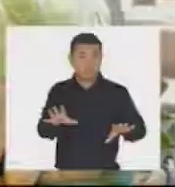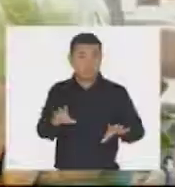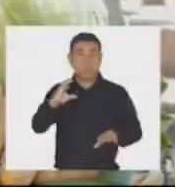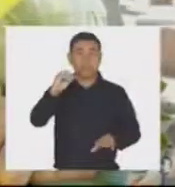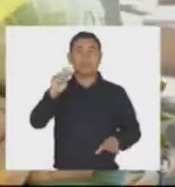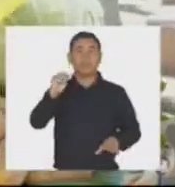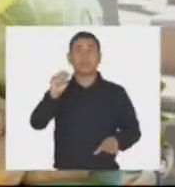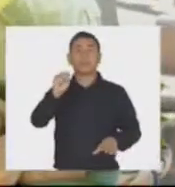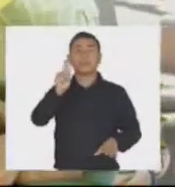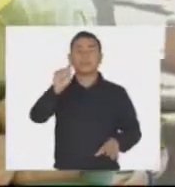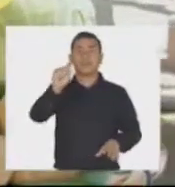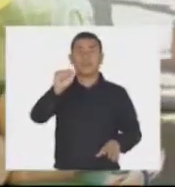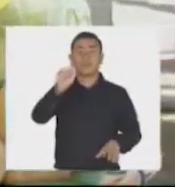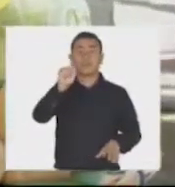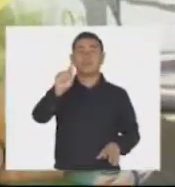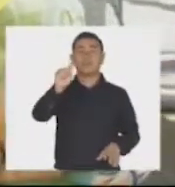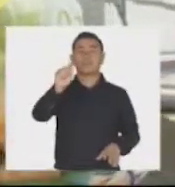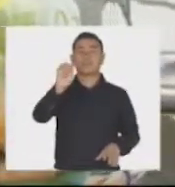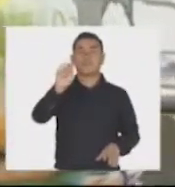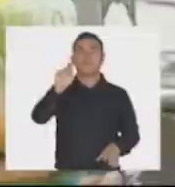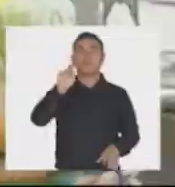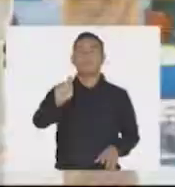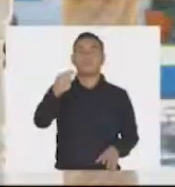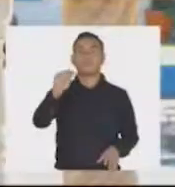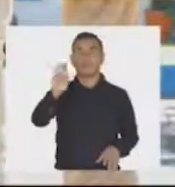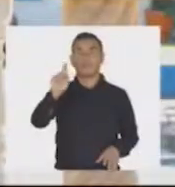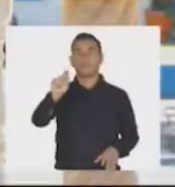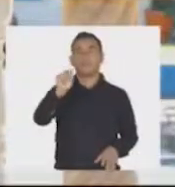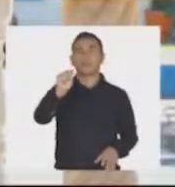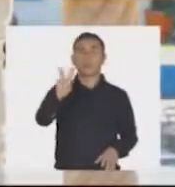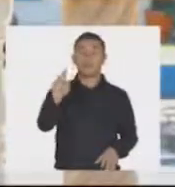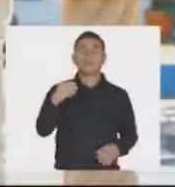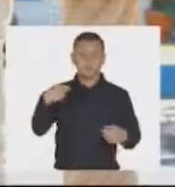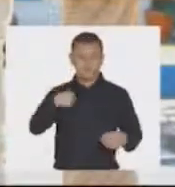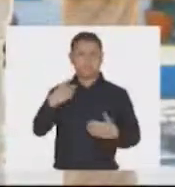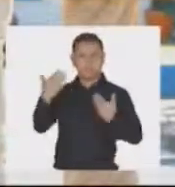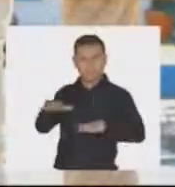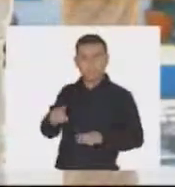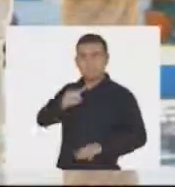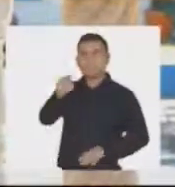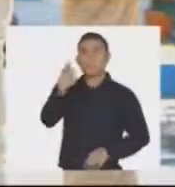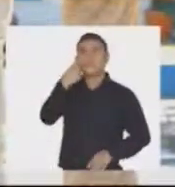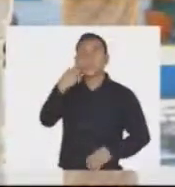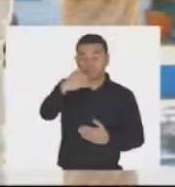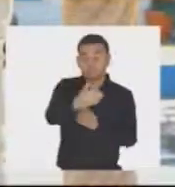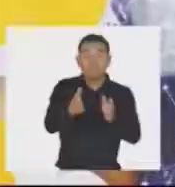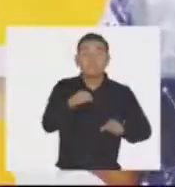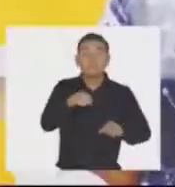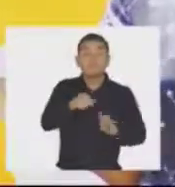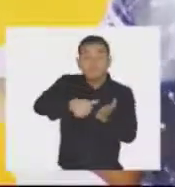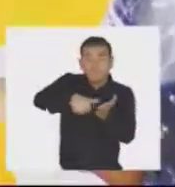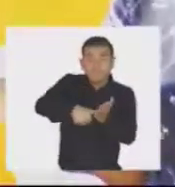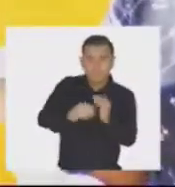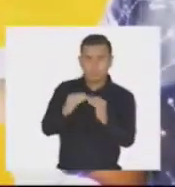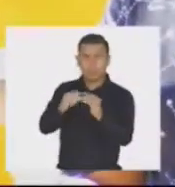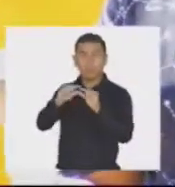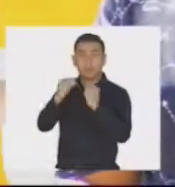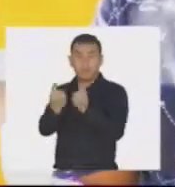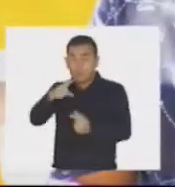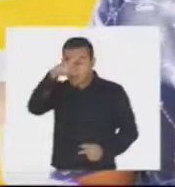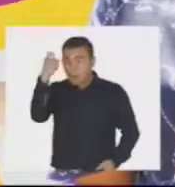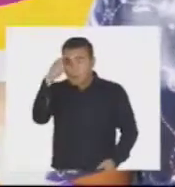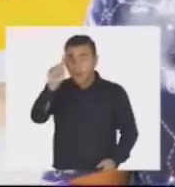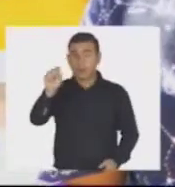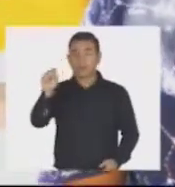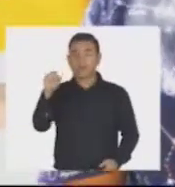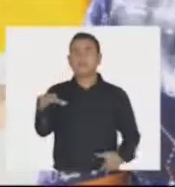consulta.tse.gov.sb. Yo consulté en la alcaldía. Yo consulté en uno de los kioscos.